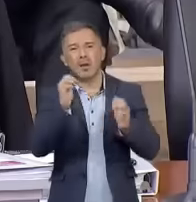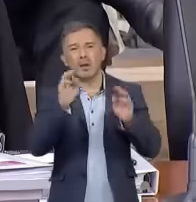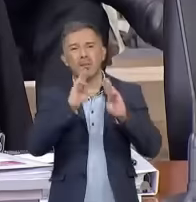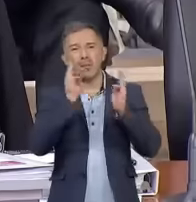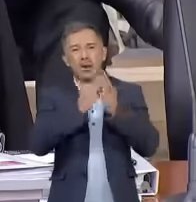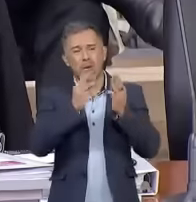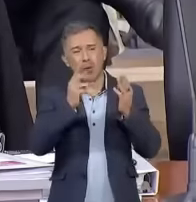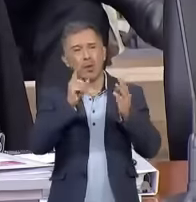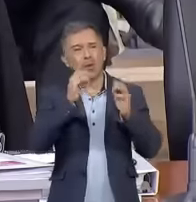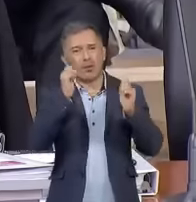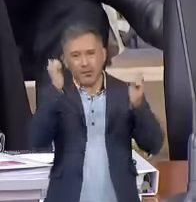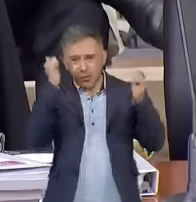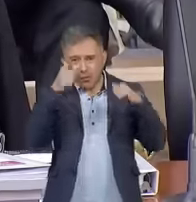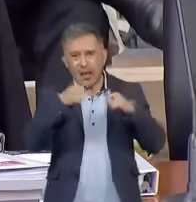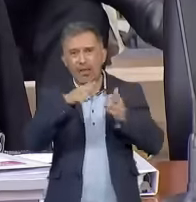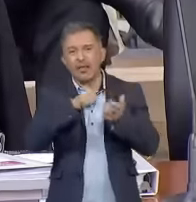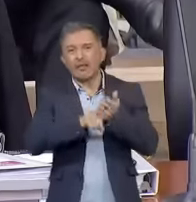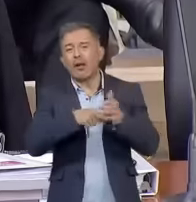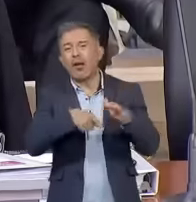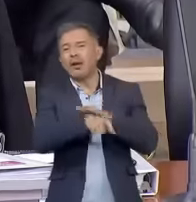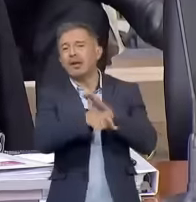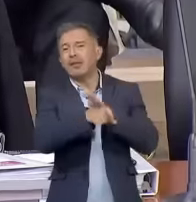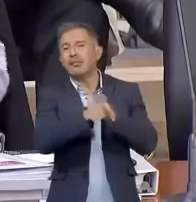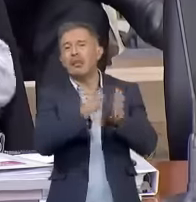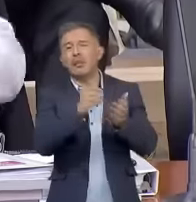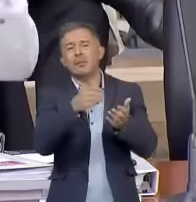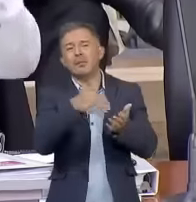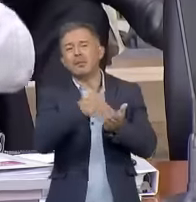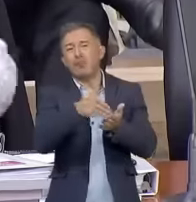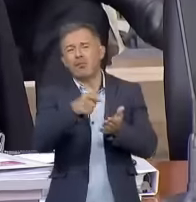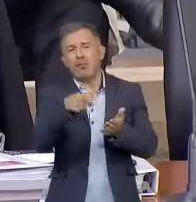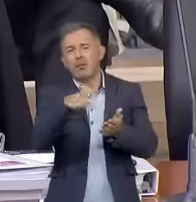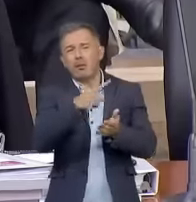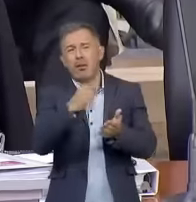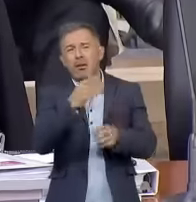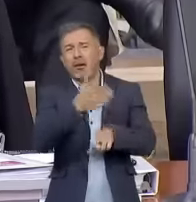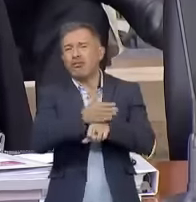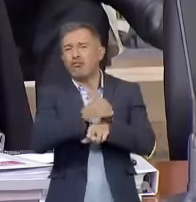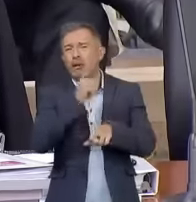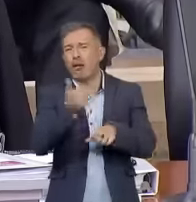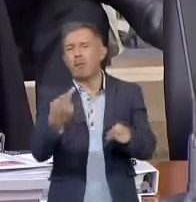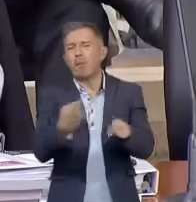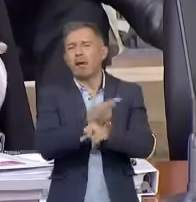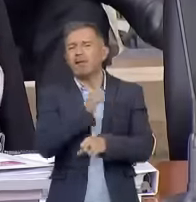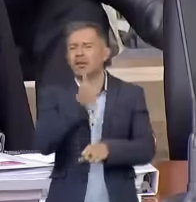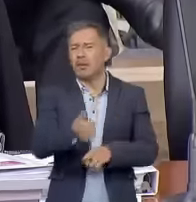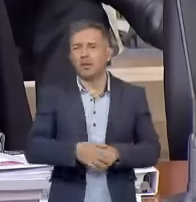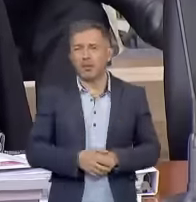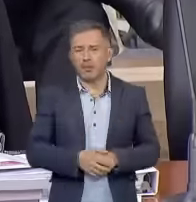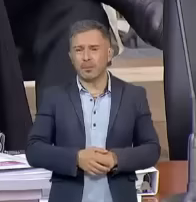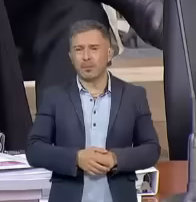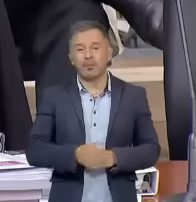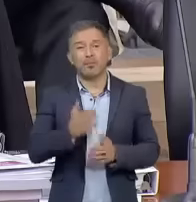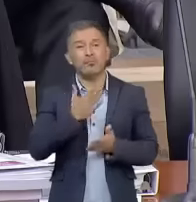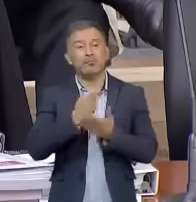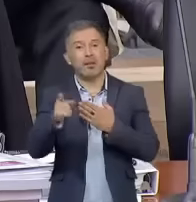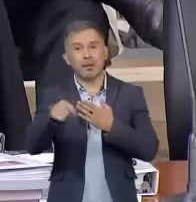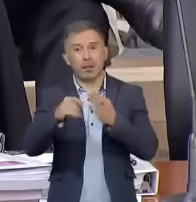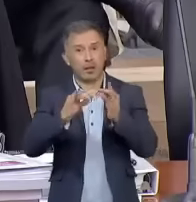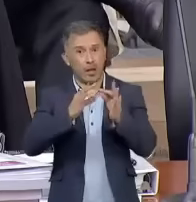que lo vuelva a reiterar es que está impune el hecho no pasa nada con los